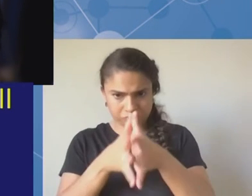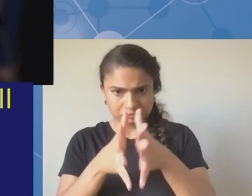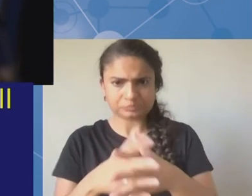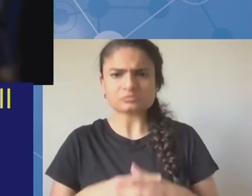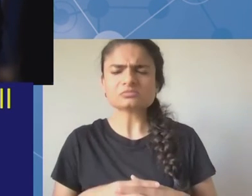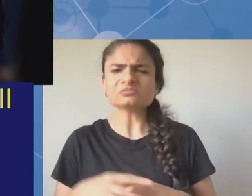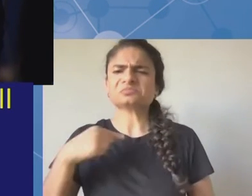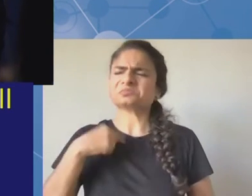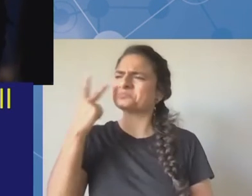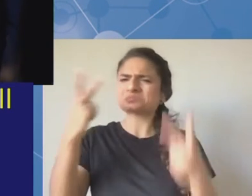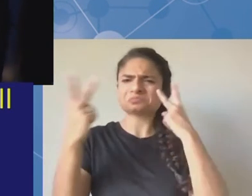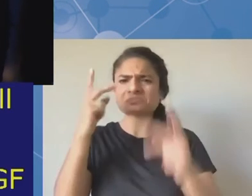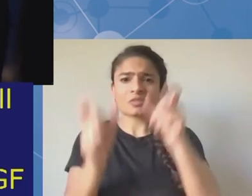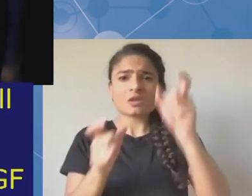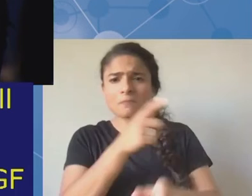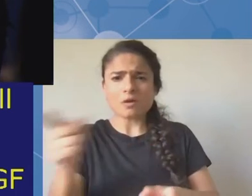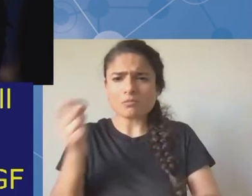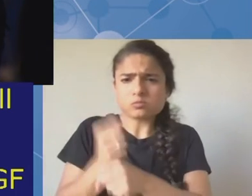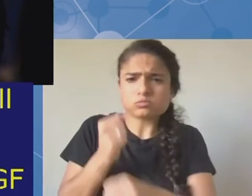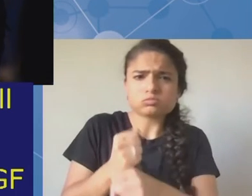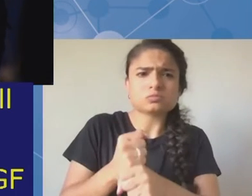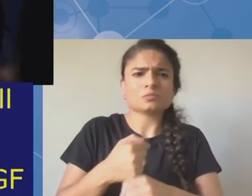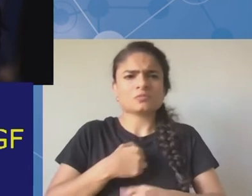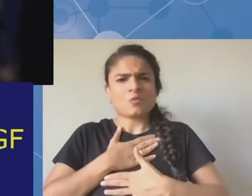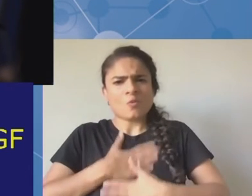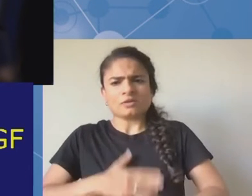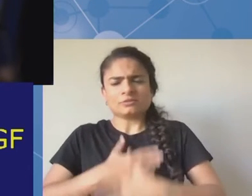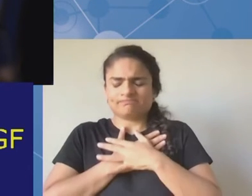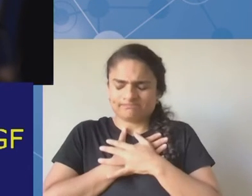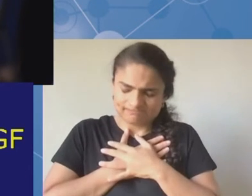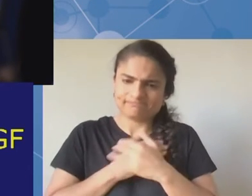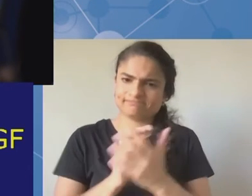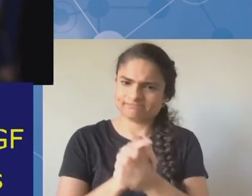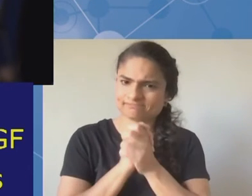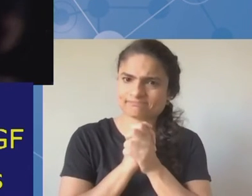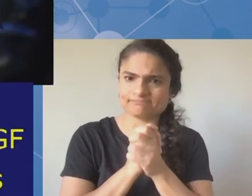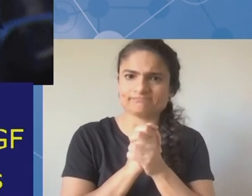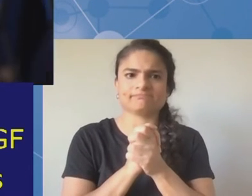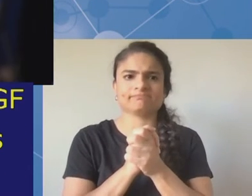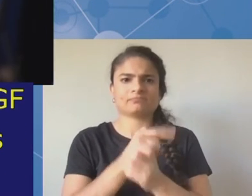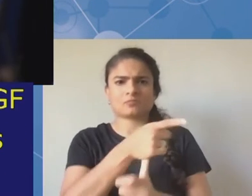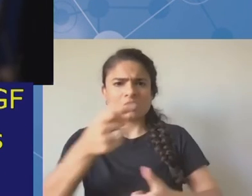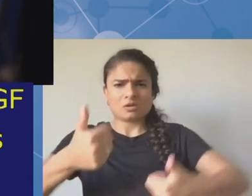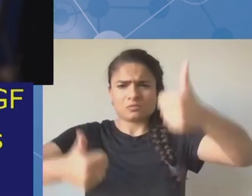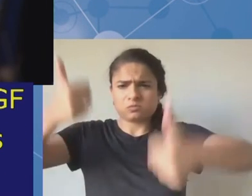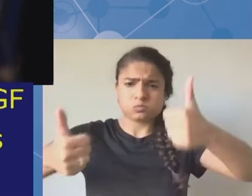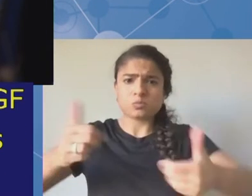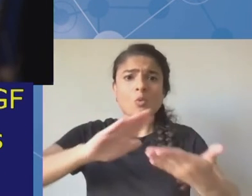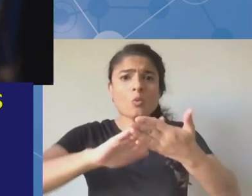admiración para todos los que se adjuntaron a esta